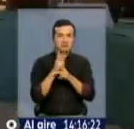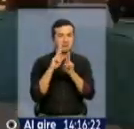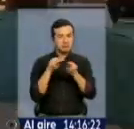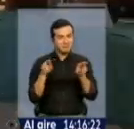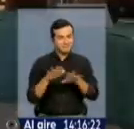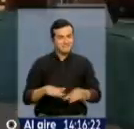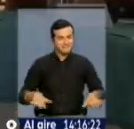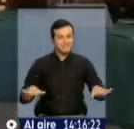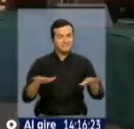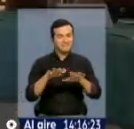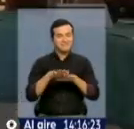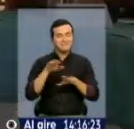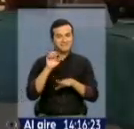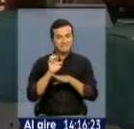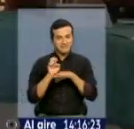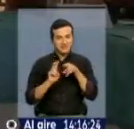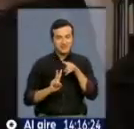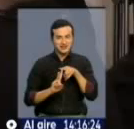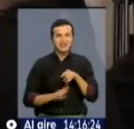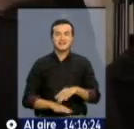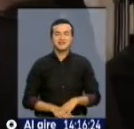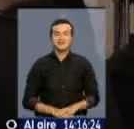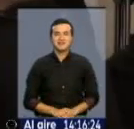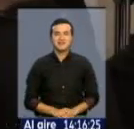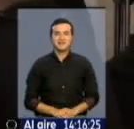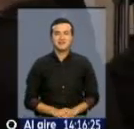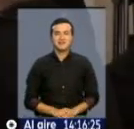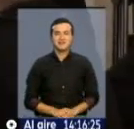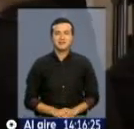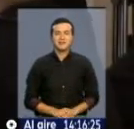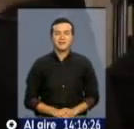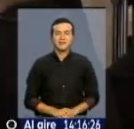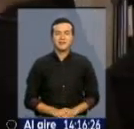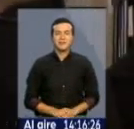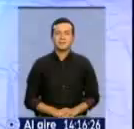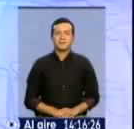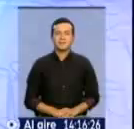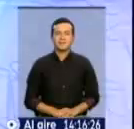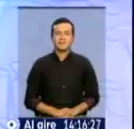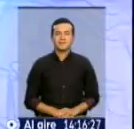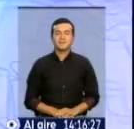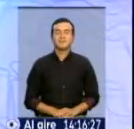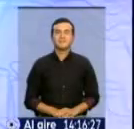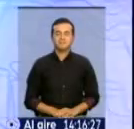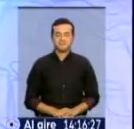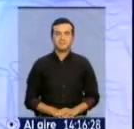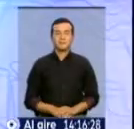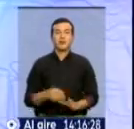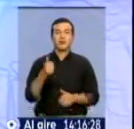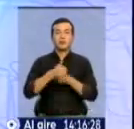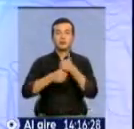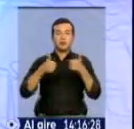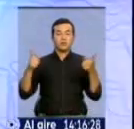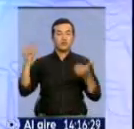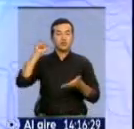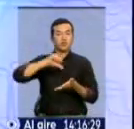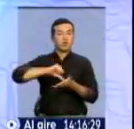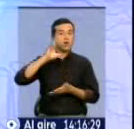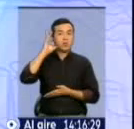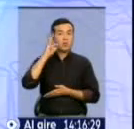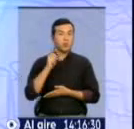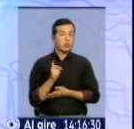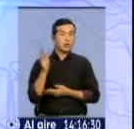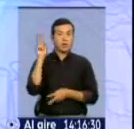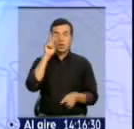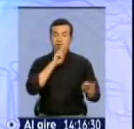el medio ambiente. Desde Manabí, Karen Ceballos, Ecuador TV. Mientras tanto, las autoridades de la ciudad de Cuenca realizaron